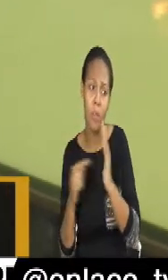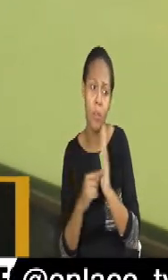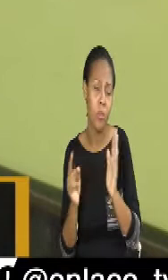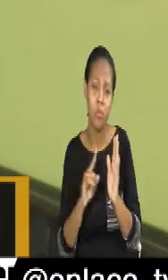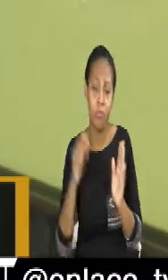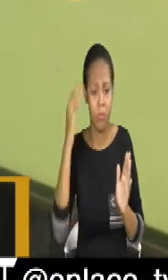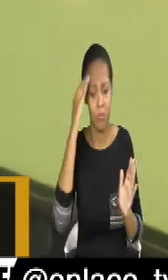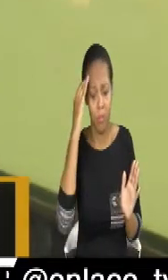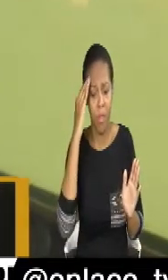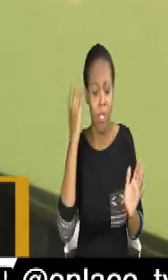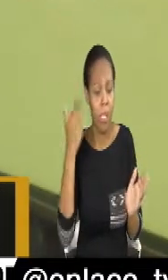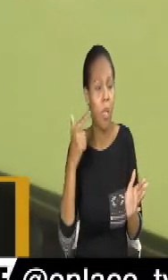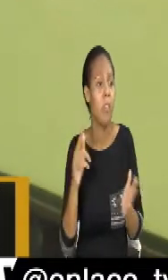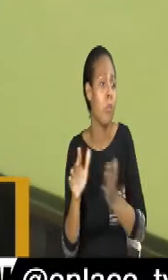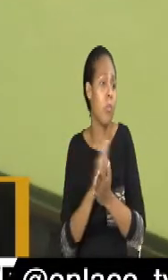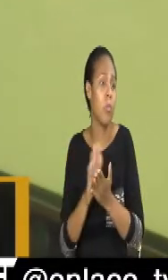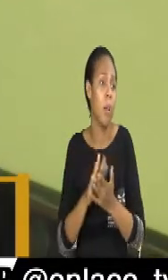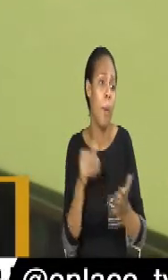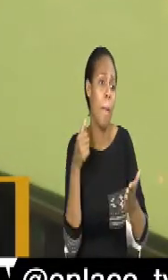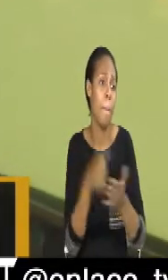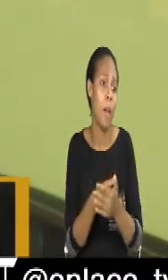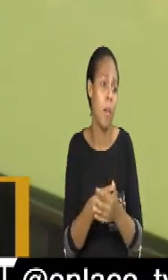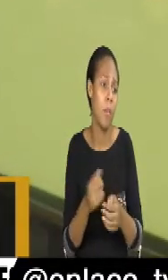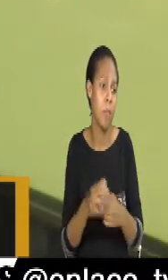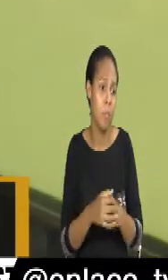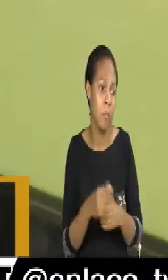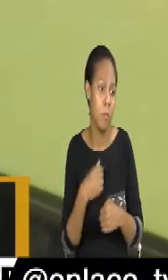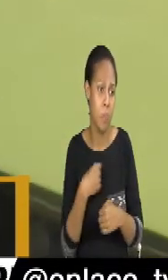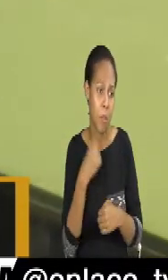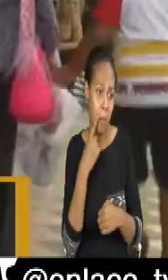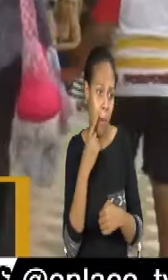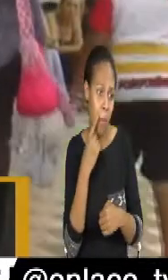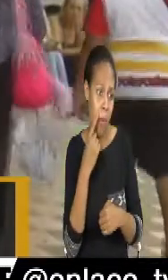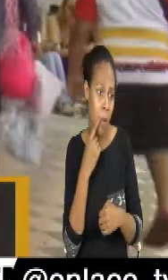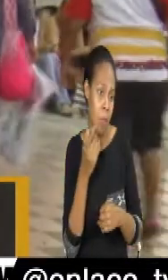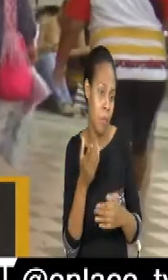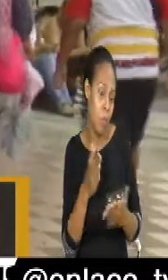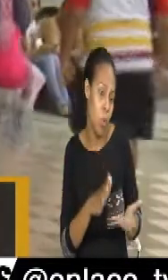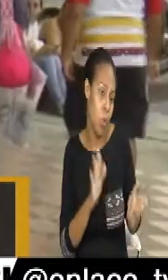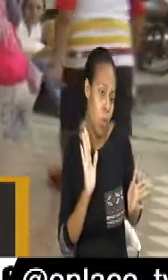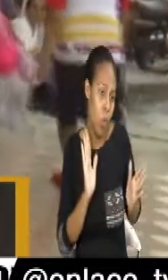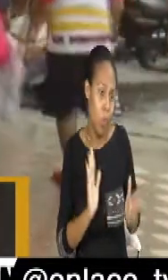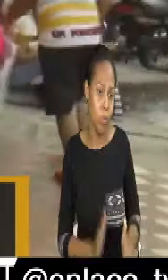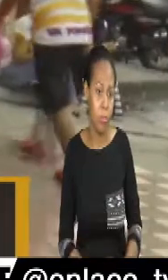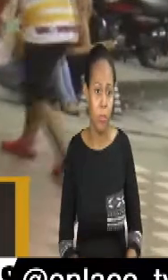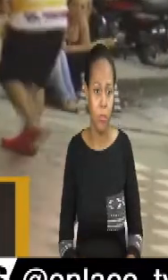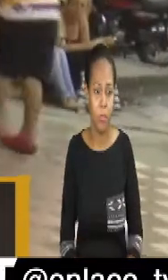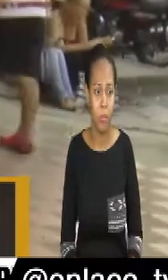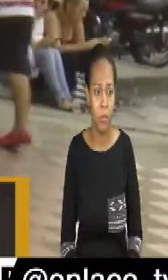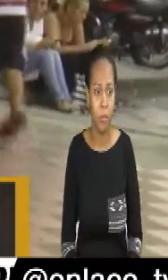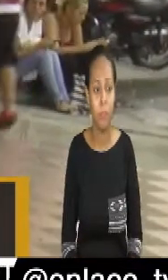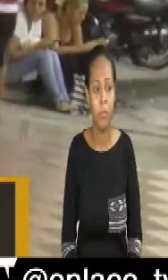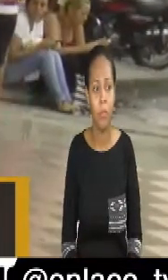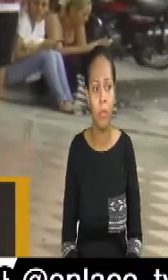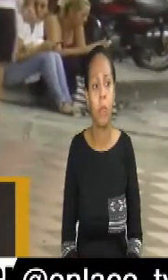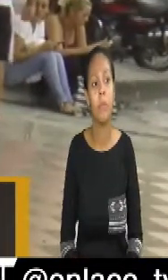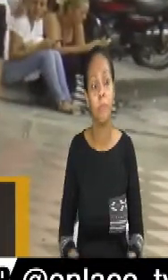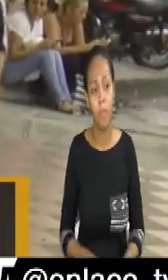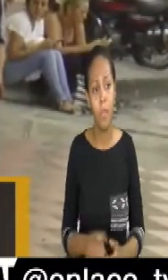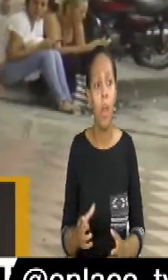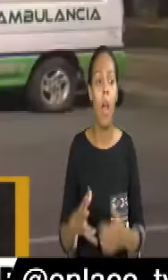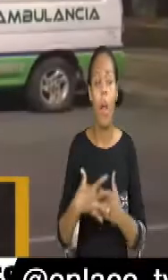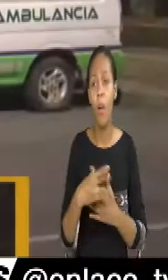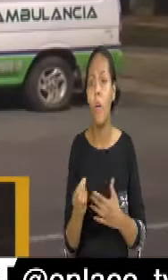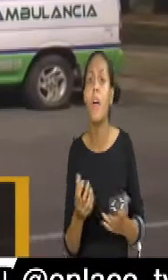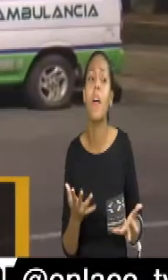accidentaron, que mi papá ya no está con nosotros. Notablemente afectados esperan a las afueras de la clínica tener